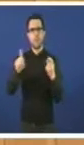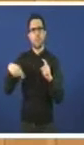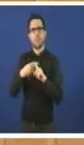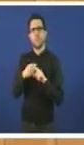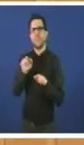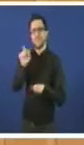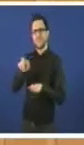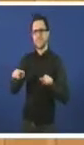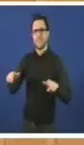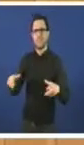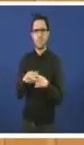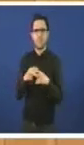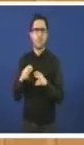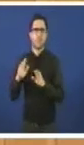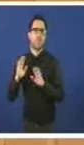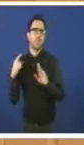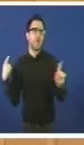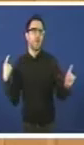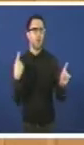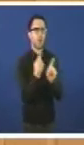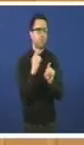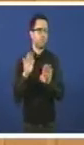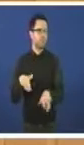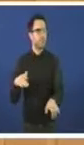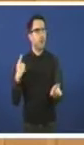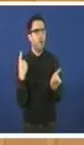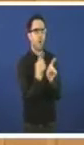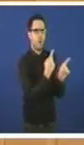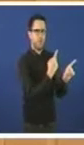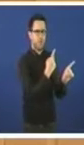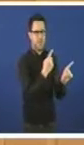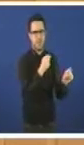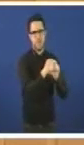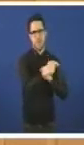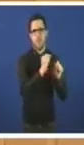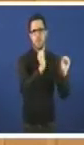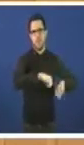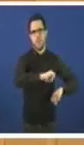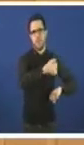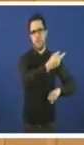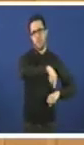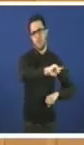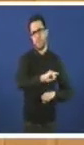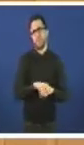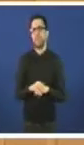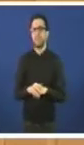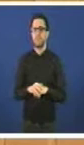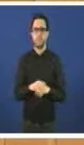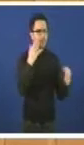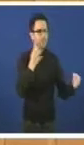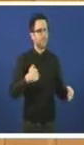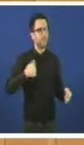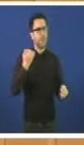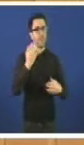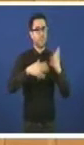contra de esa medida que ustedes tomaron y miren ustedes es falso todo tanto dice las matemáticas no